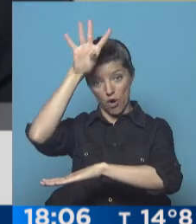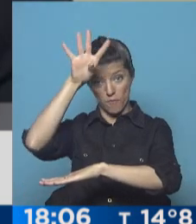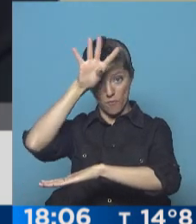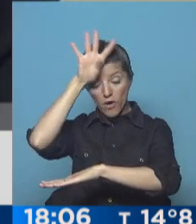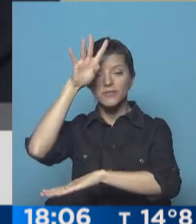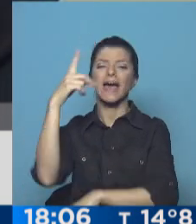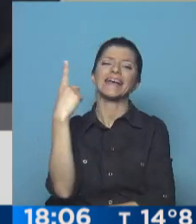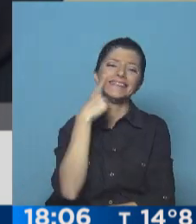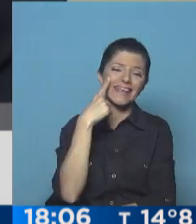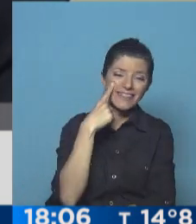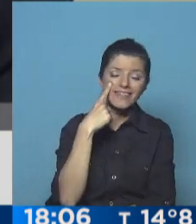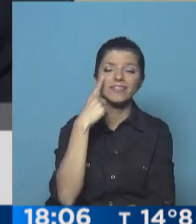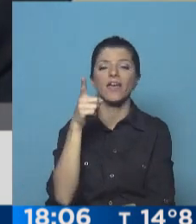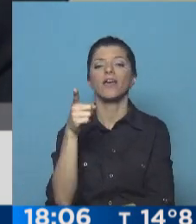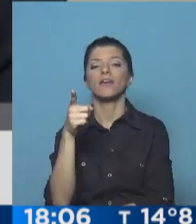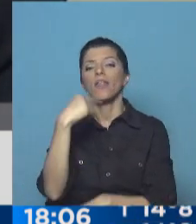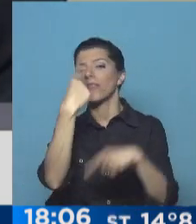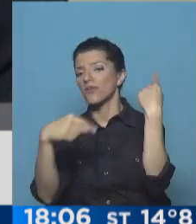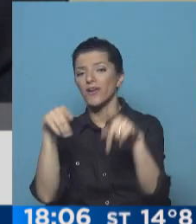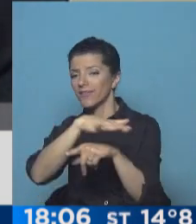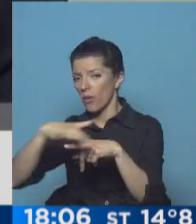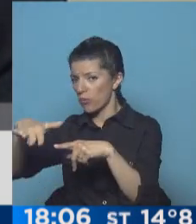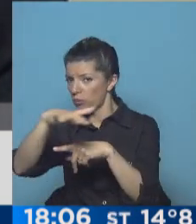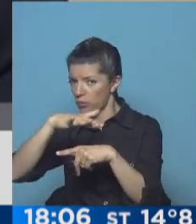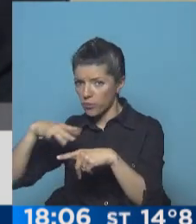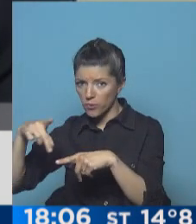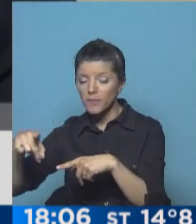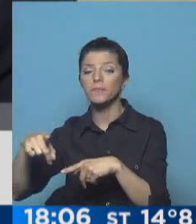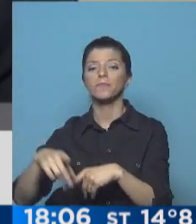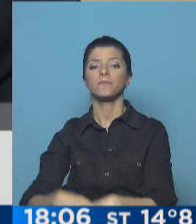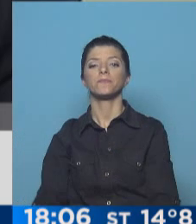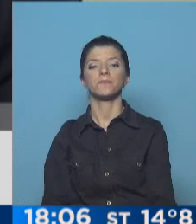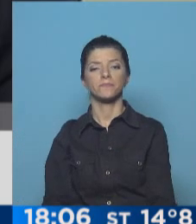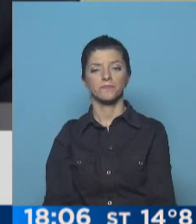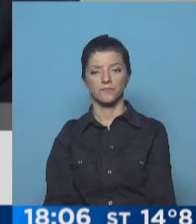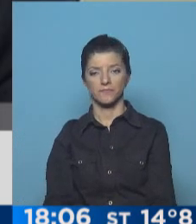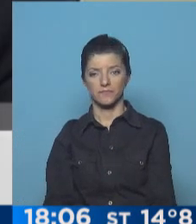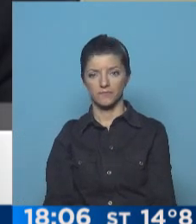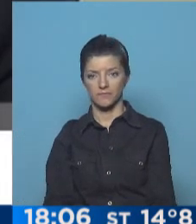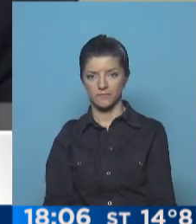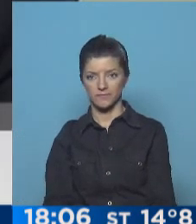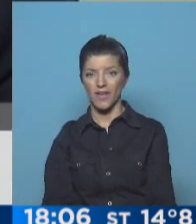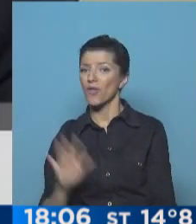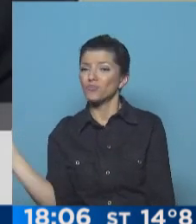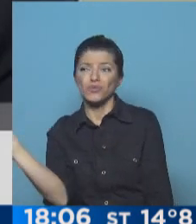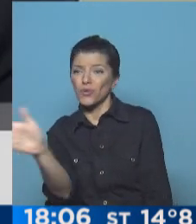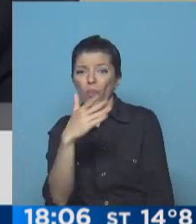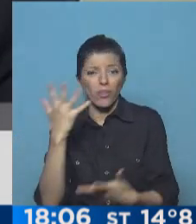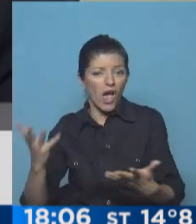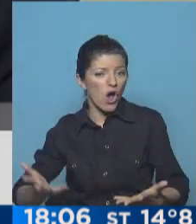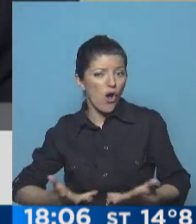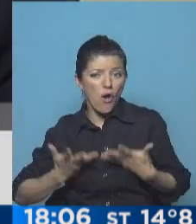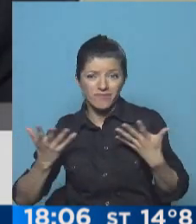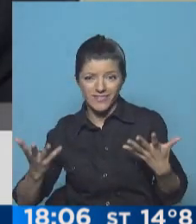los intendentes de las distintas comunidades de la provincia. Muy contento